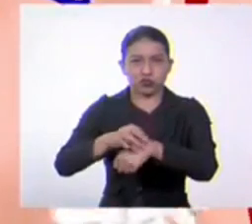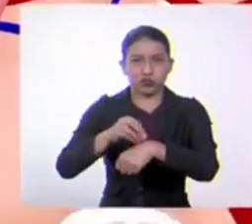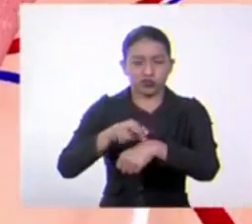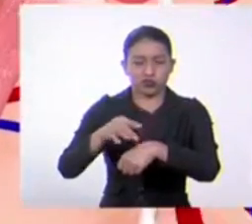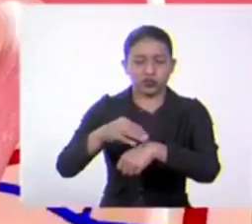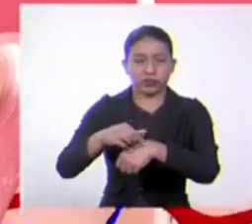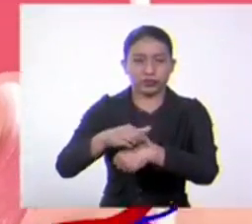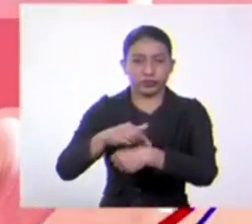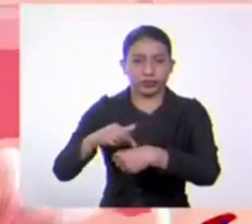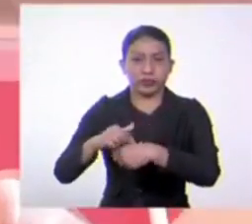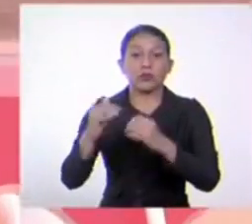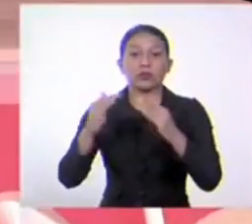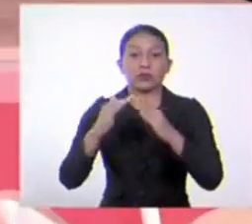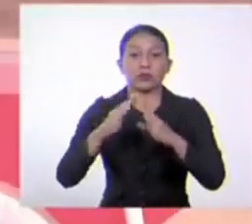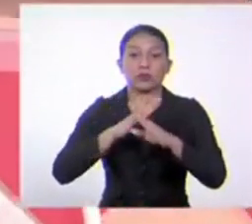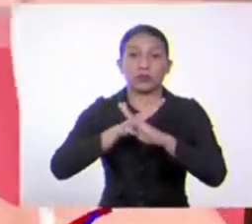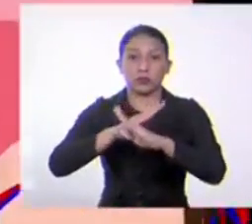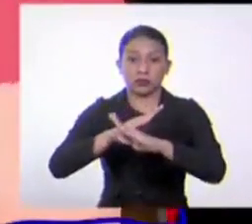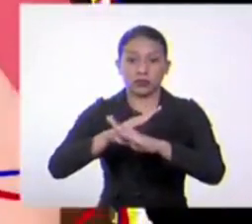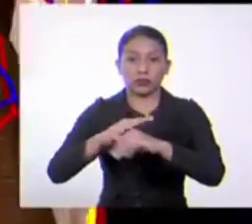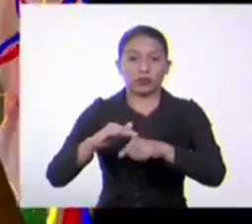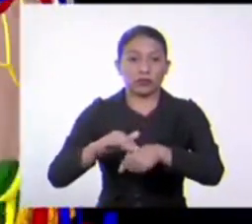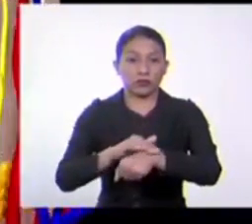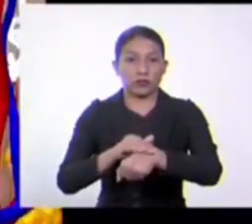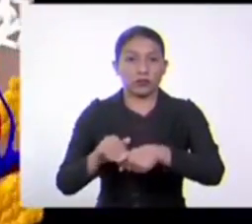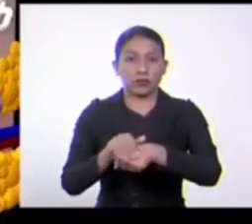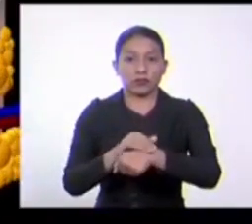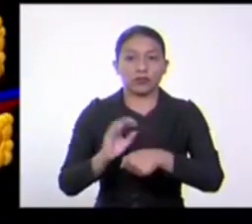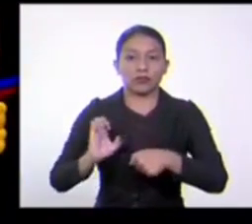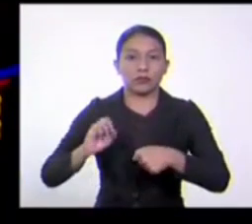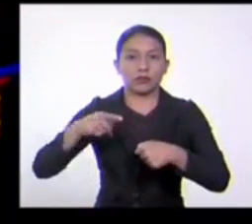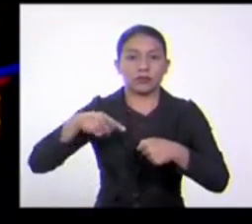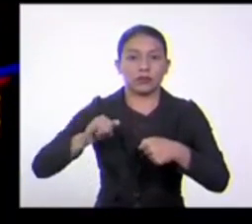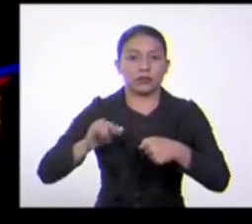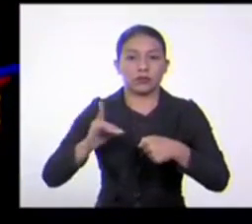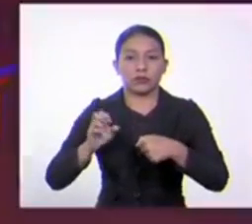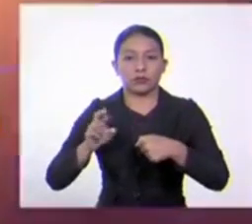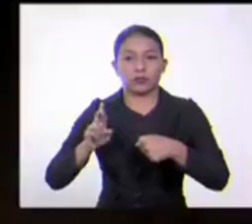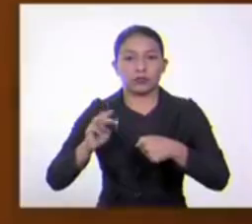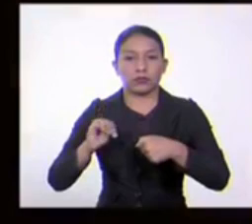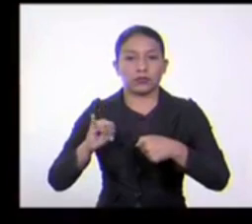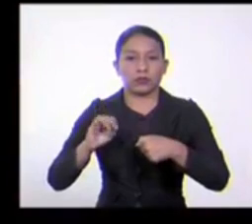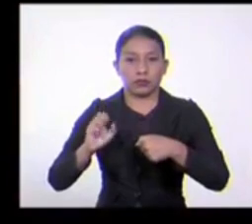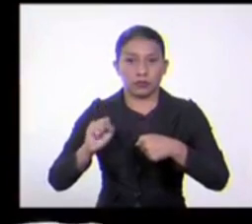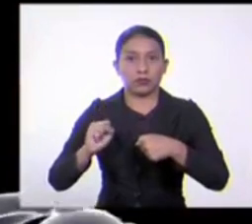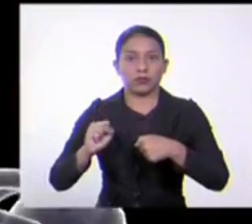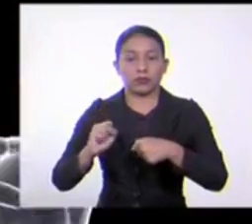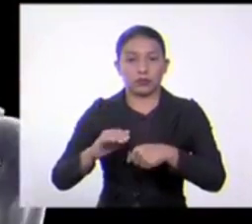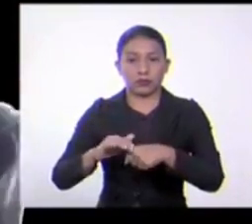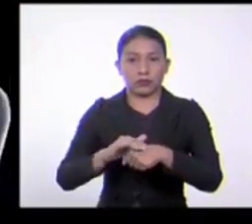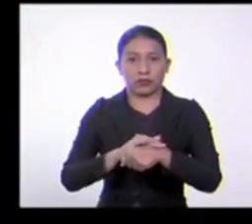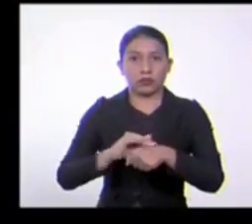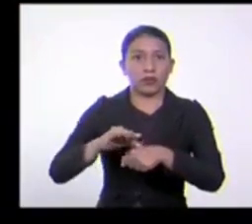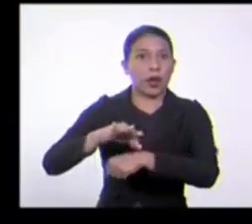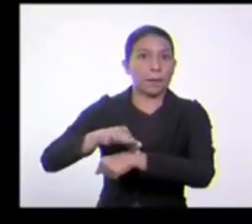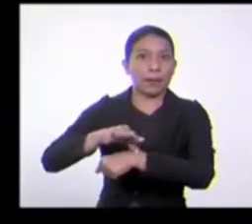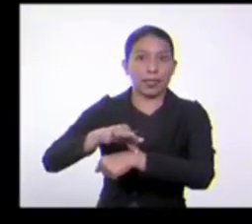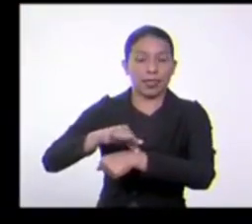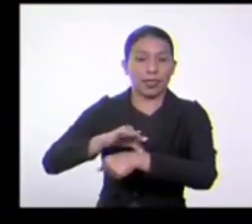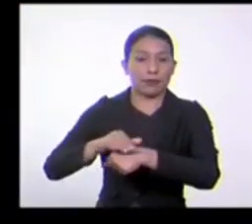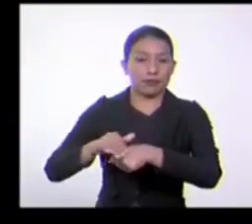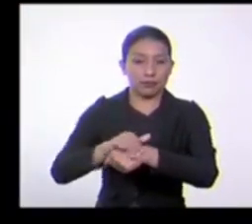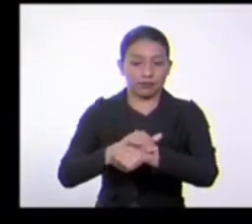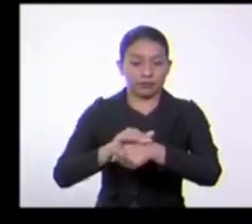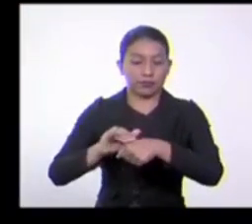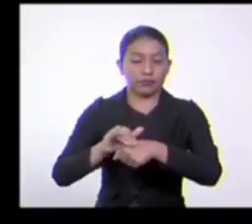tenemos la protección, que proviene de la epidermis, que es la capa más superficial de la piel y que consiste en